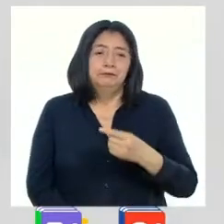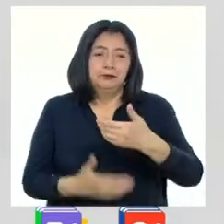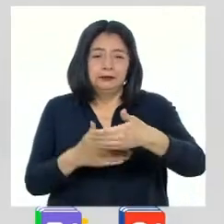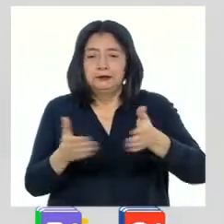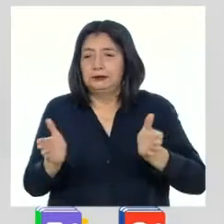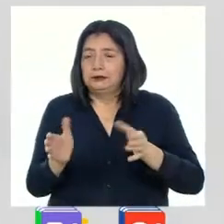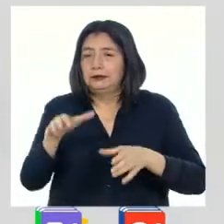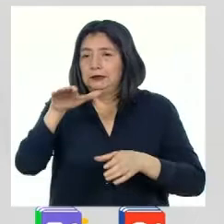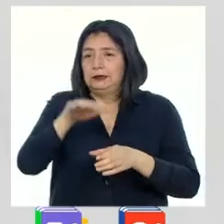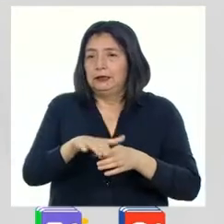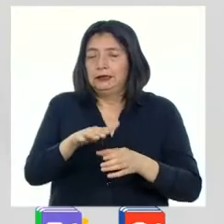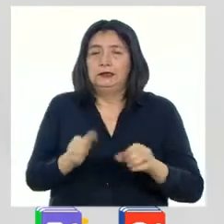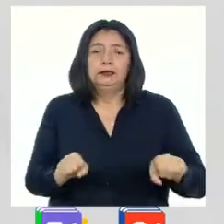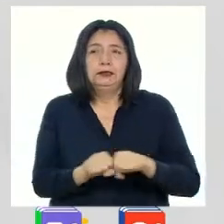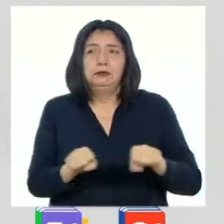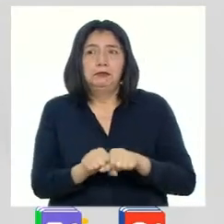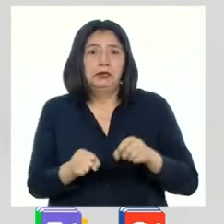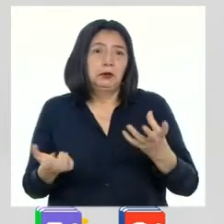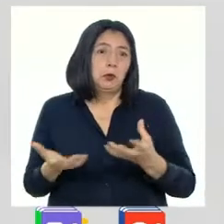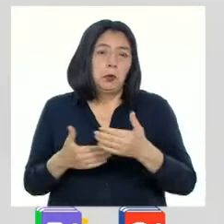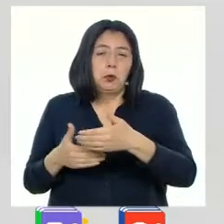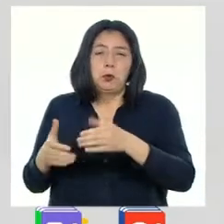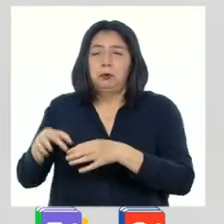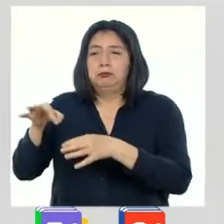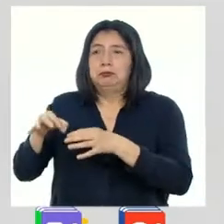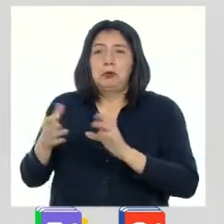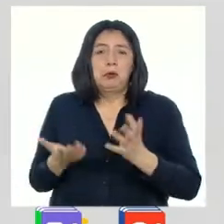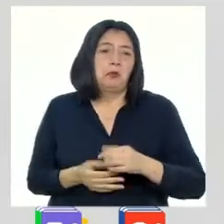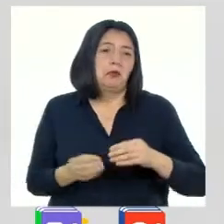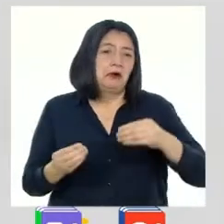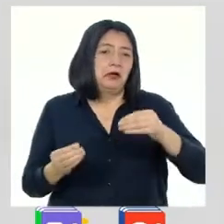Cajas de zapato o infusiones o retazos de cartón.